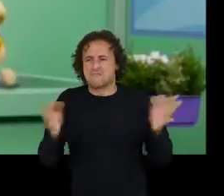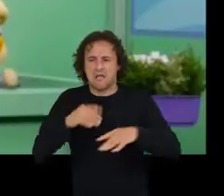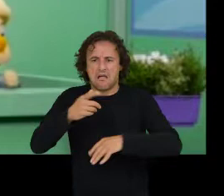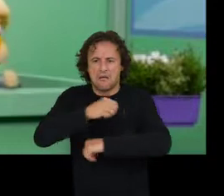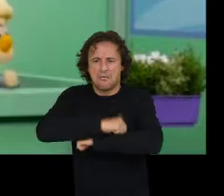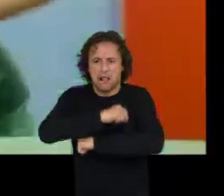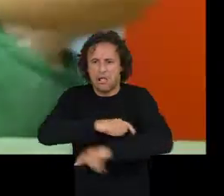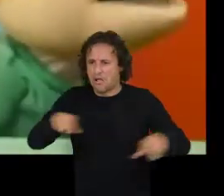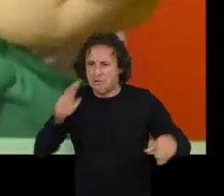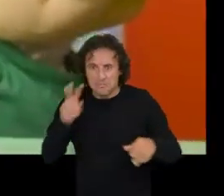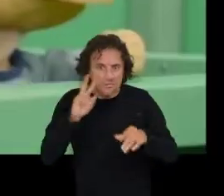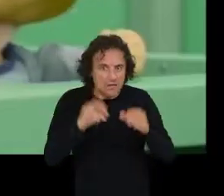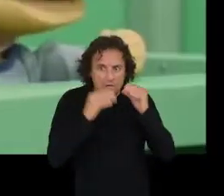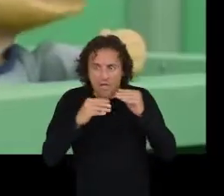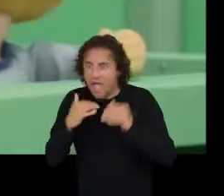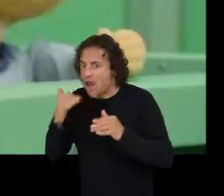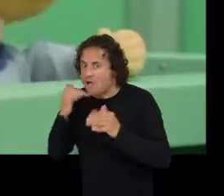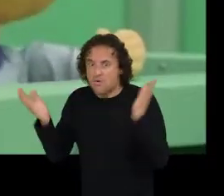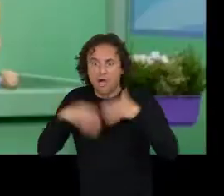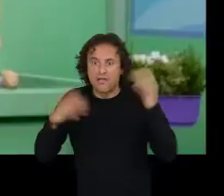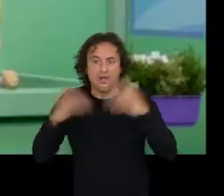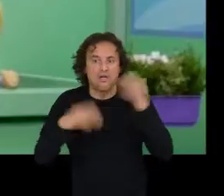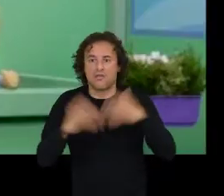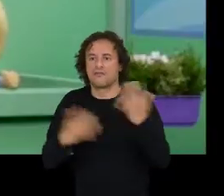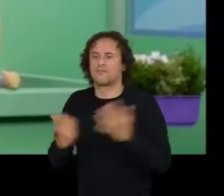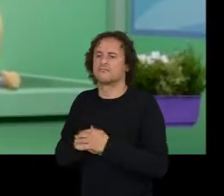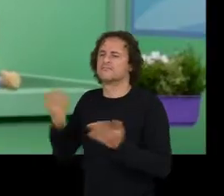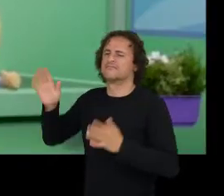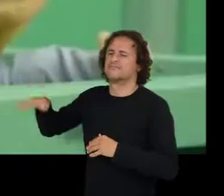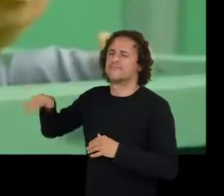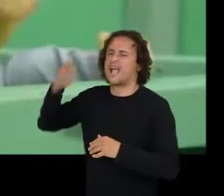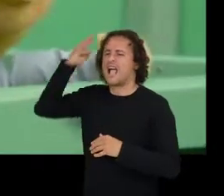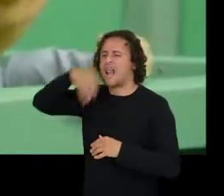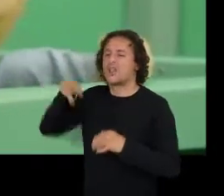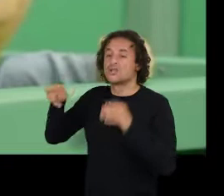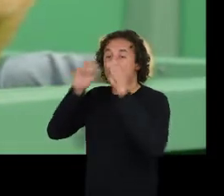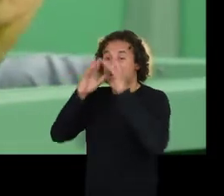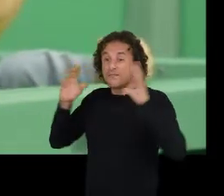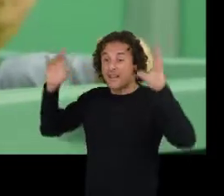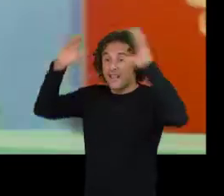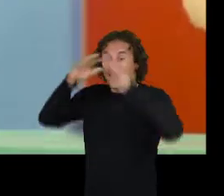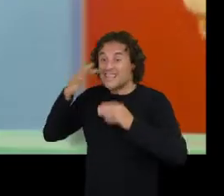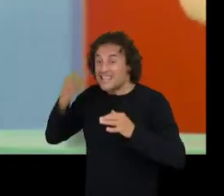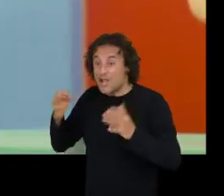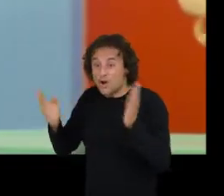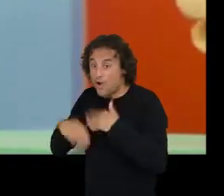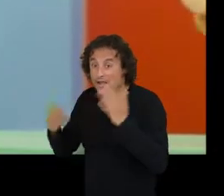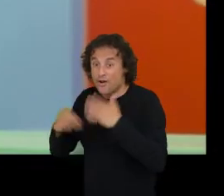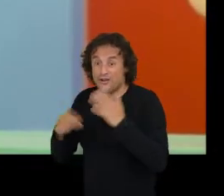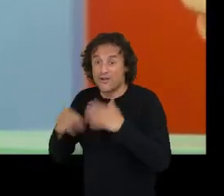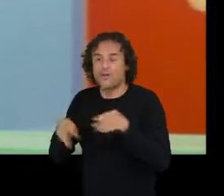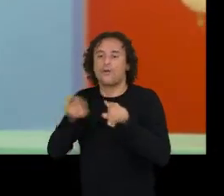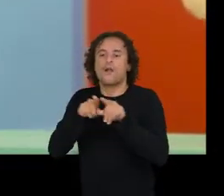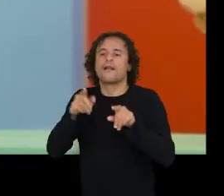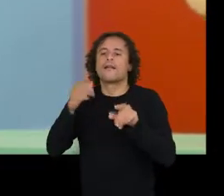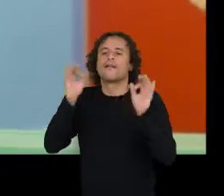ves algún? Velo, velo! Ai, Carlos, o que se imagina non existe de verdade. É como cando soñas. As cousas